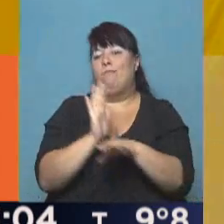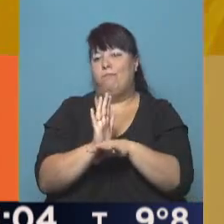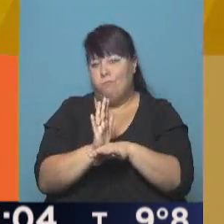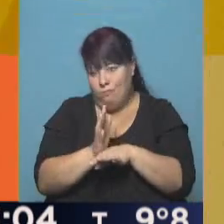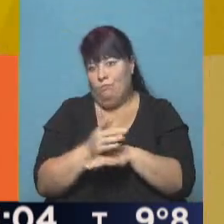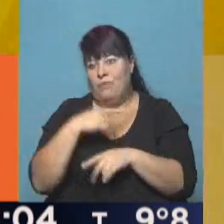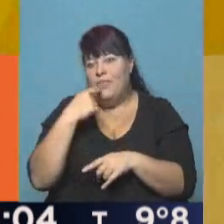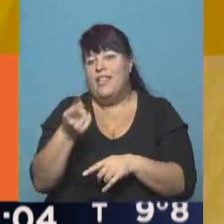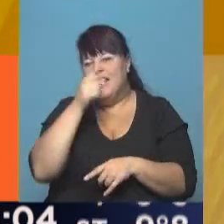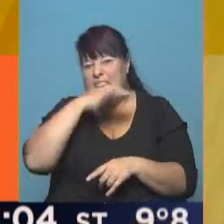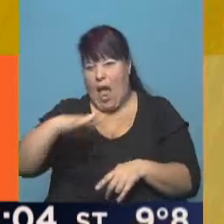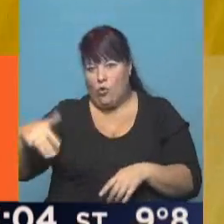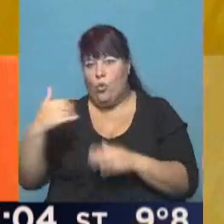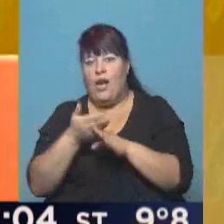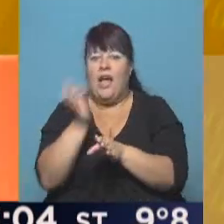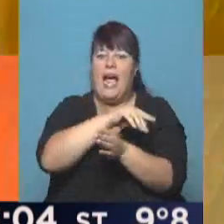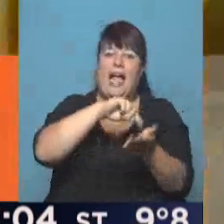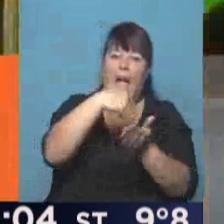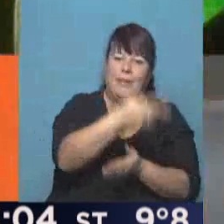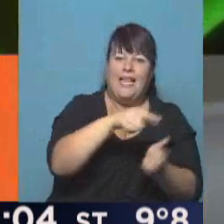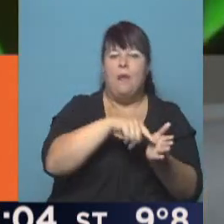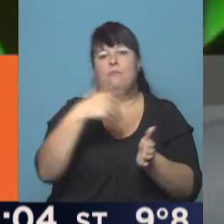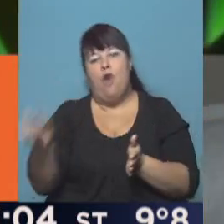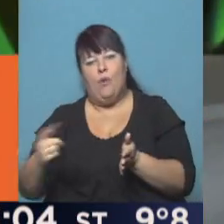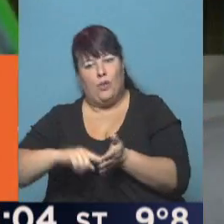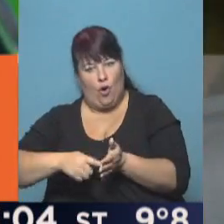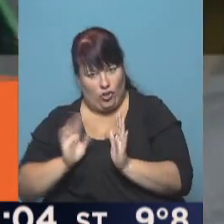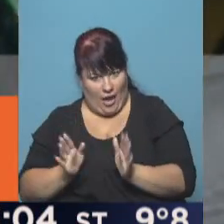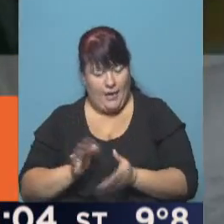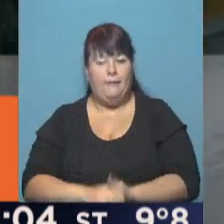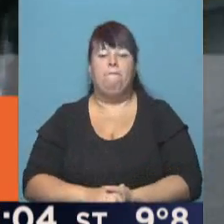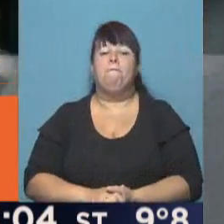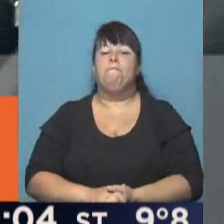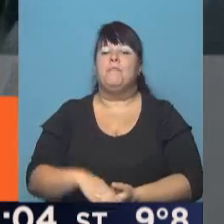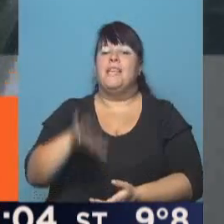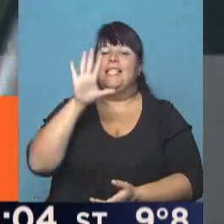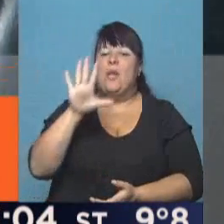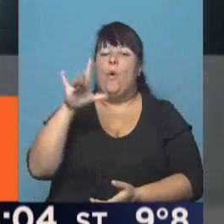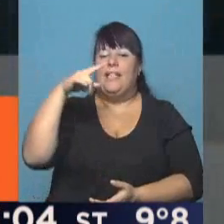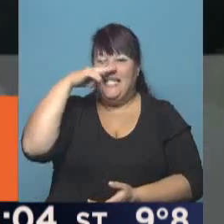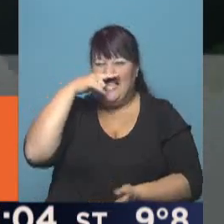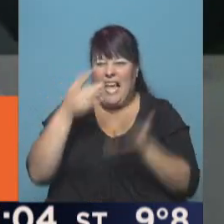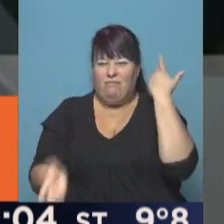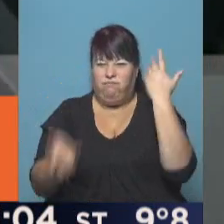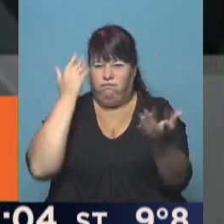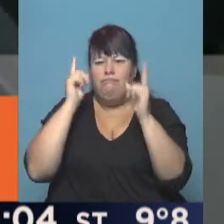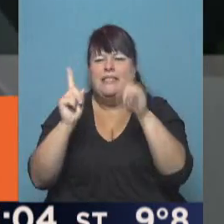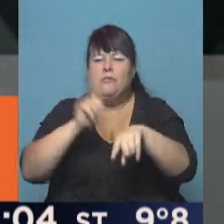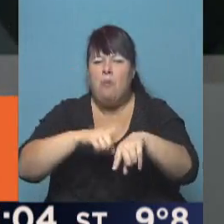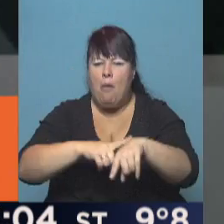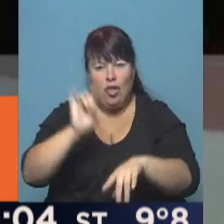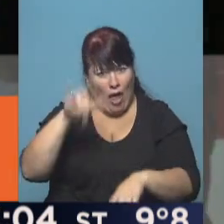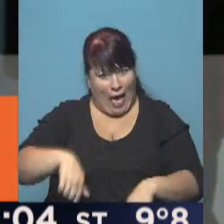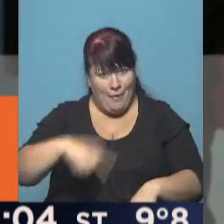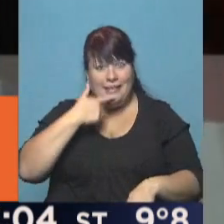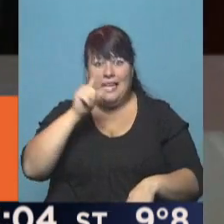por supuesto, el riachuelo que divide tanto Capital como la provincia de Buenos Aires. 57 allanamientos simultáneos, no solamente aquí en